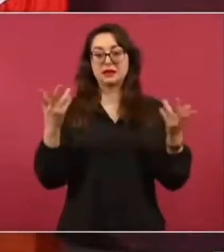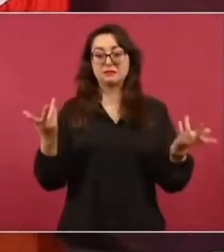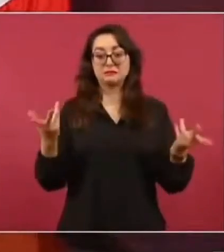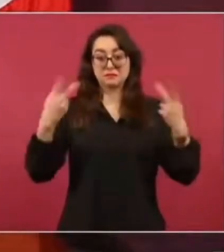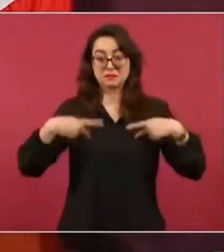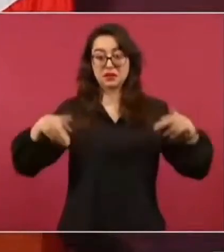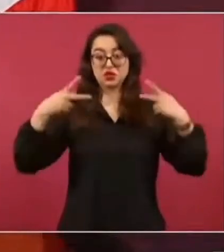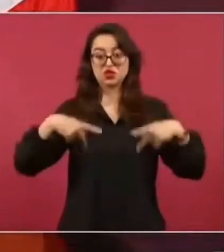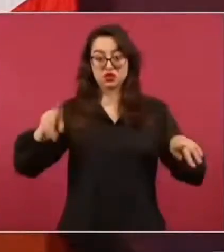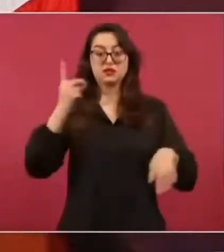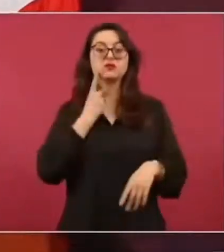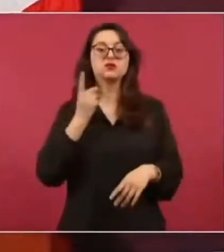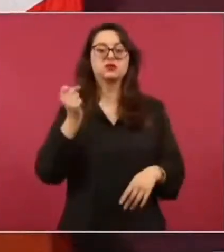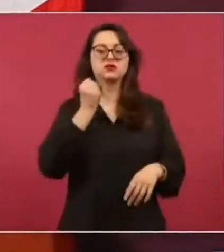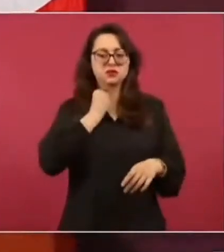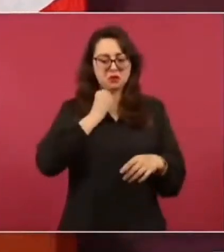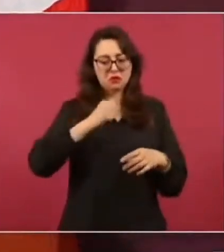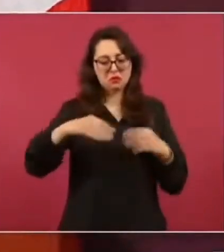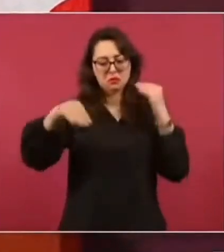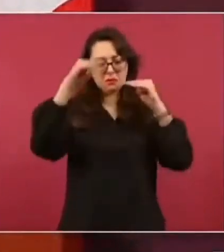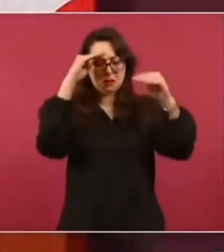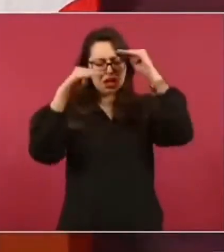existía.